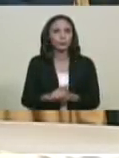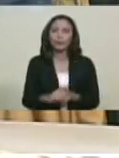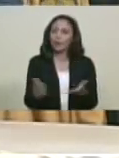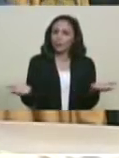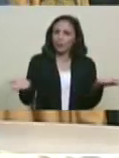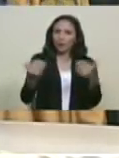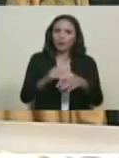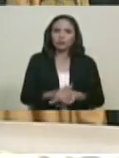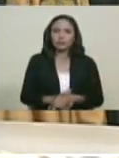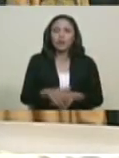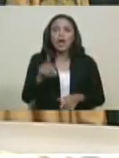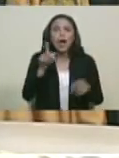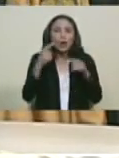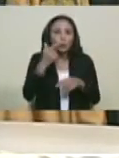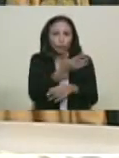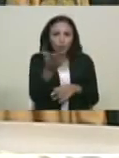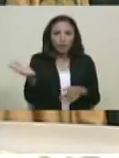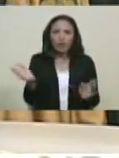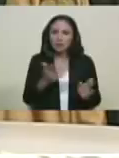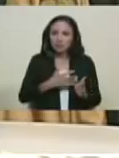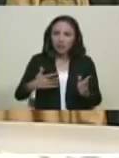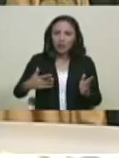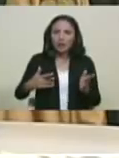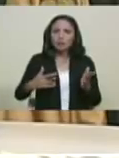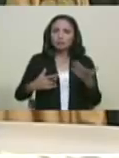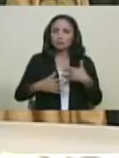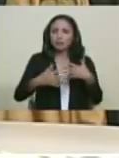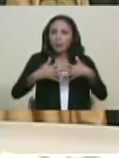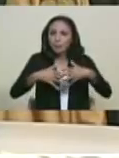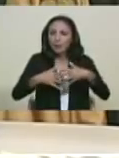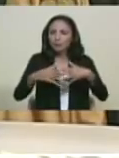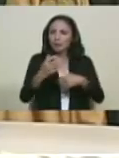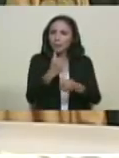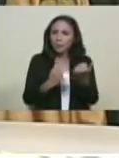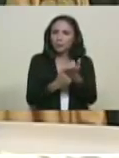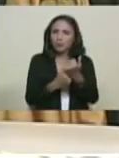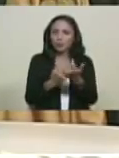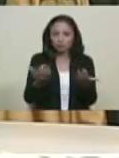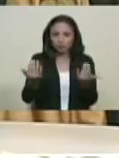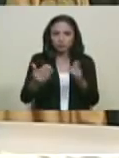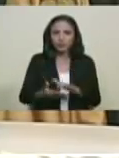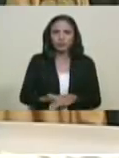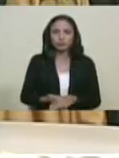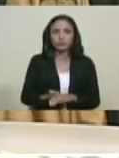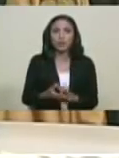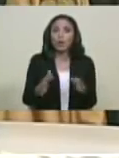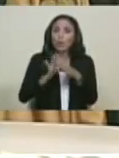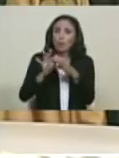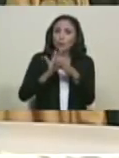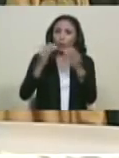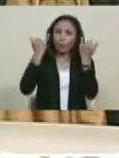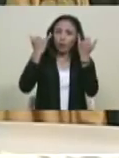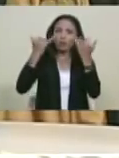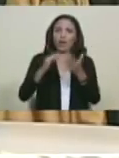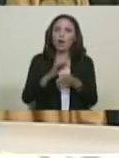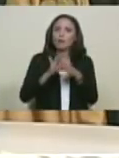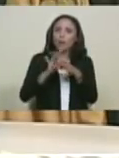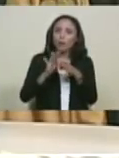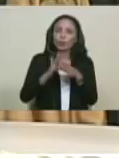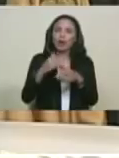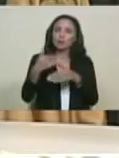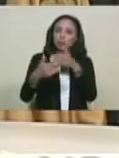inversionista de todas partes del mundo hay una nueva fórmula que hemos creado para favorecer